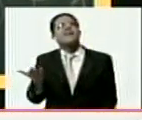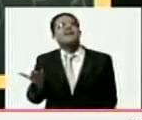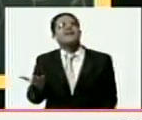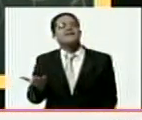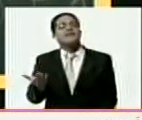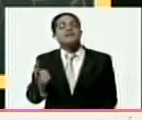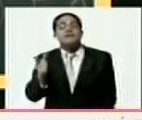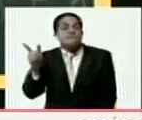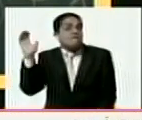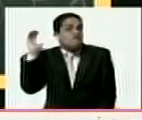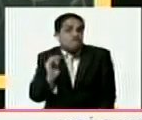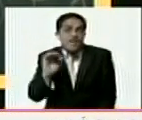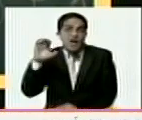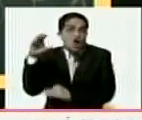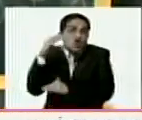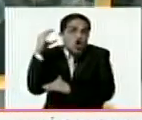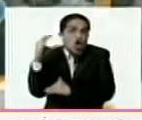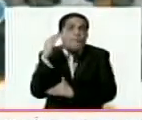De Colombia.